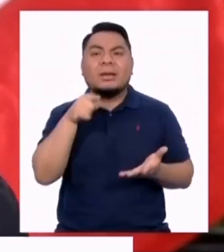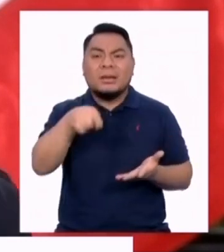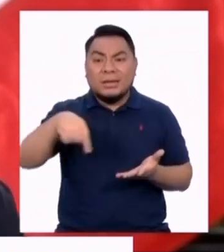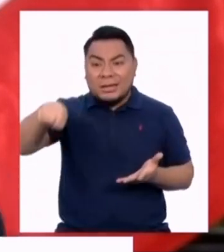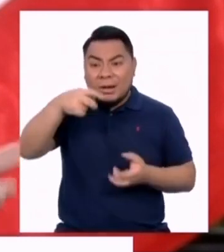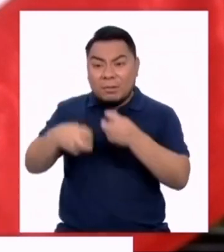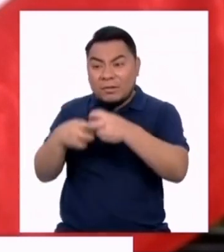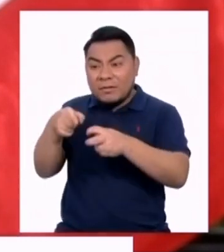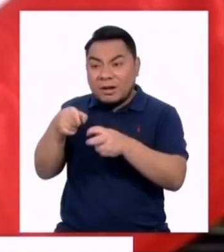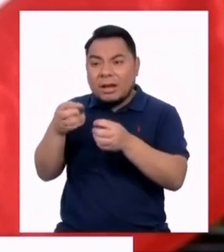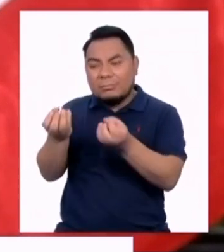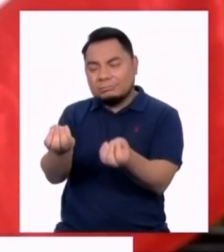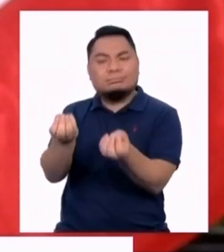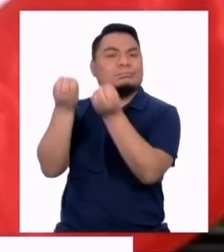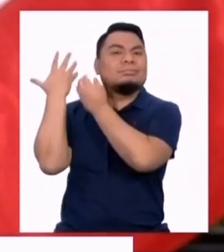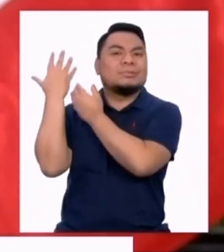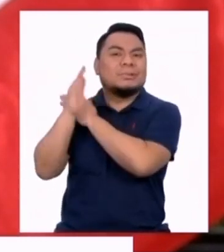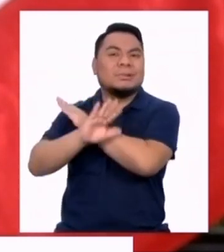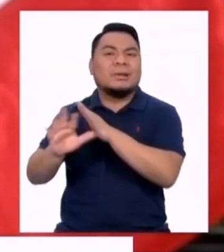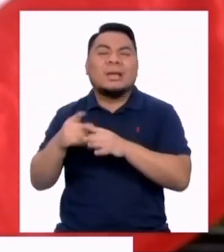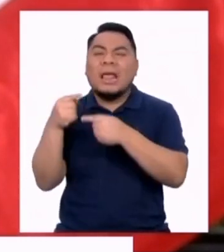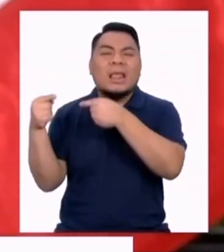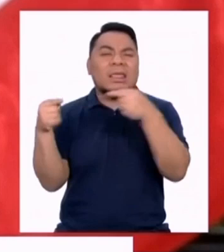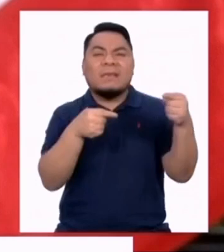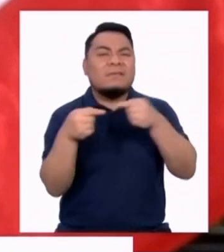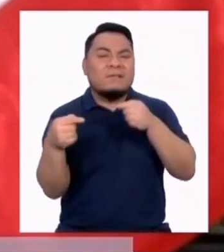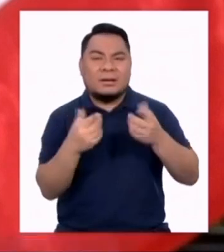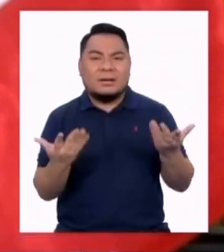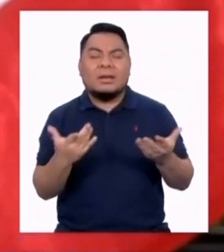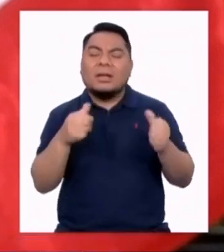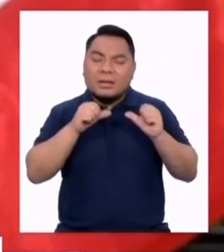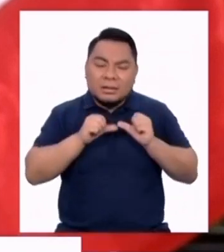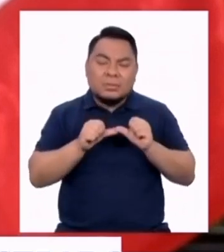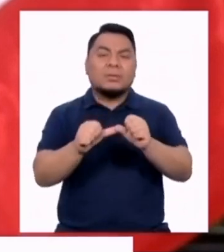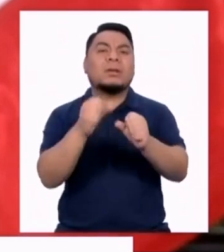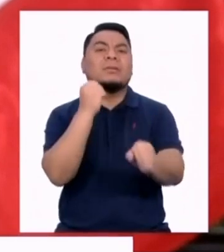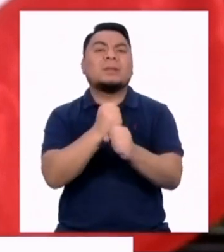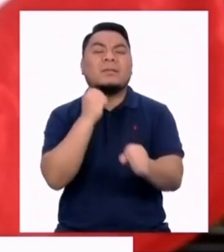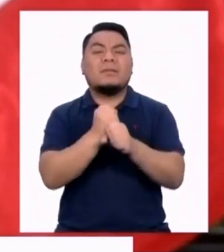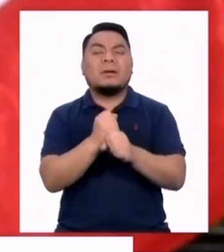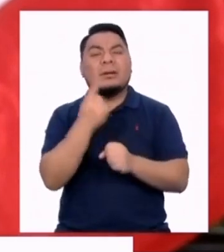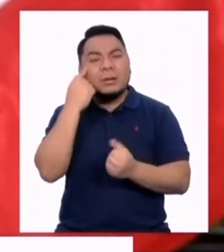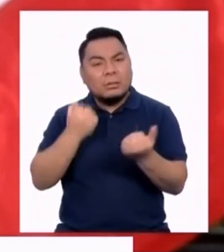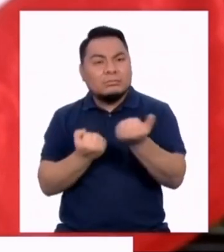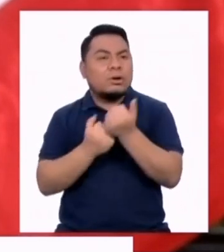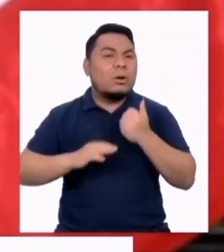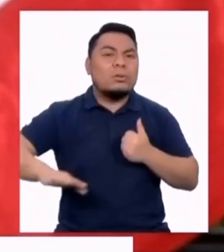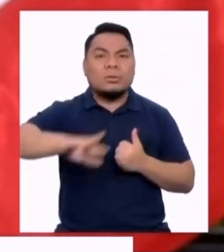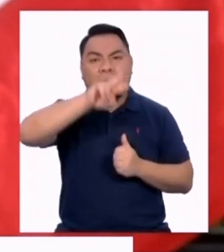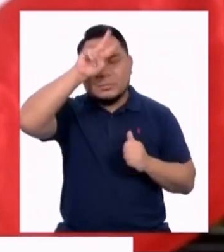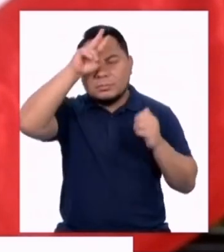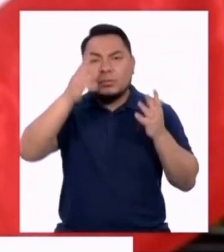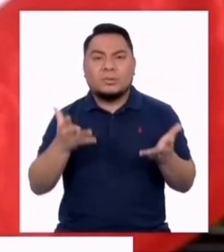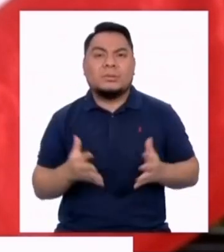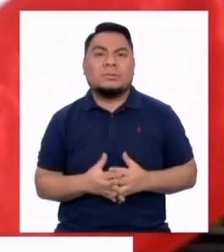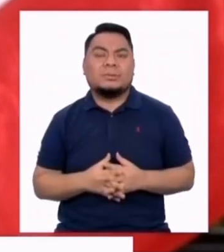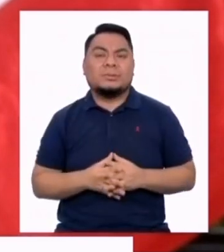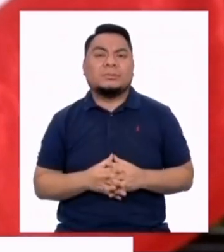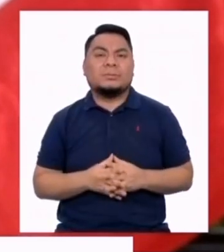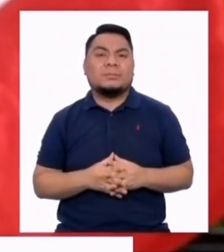continuar trabajando en favor de todos los peruanos esta pandemia no da